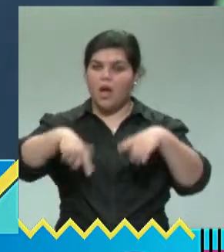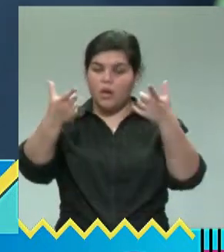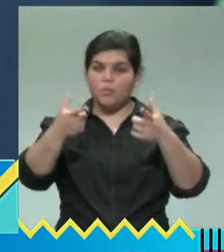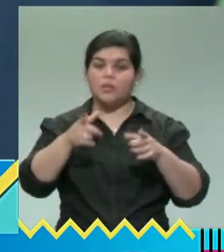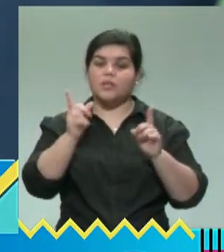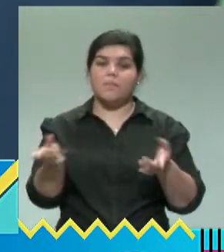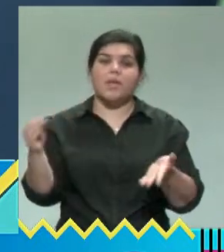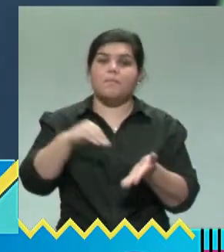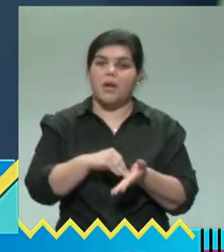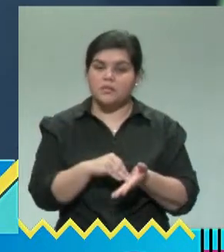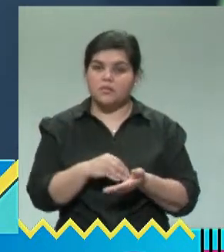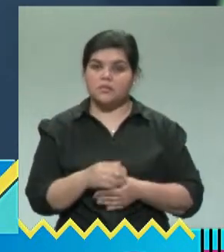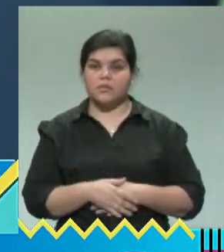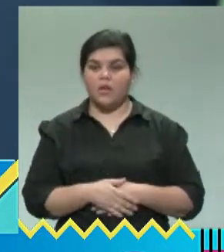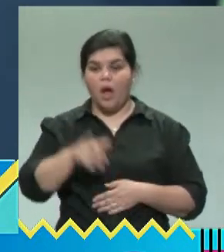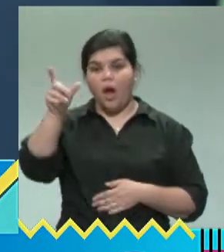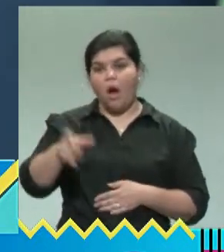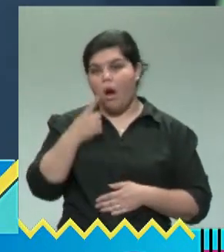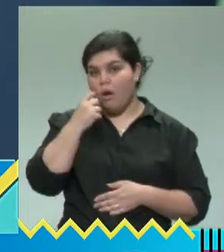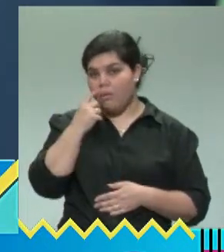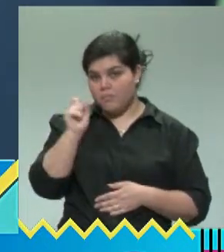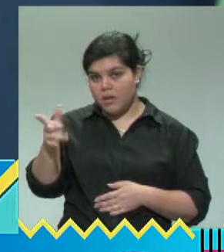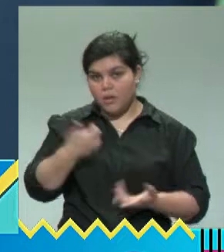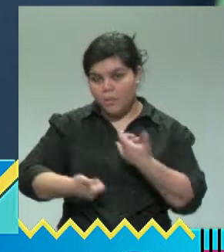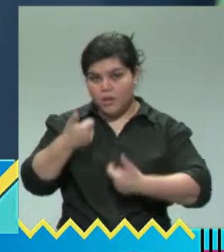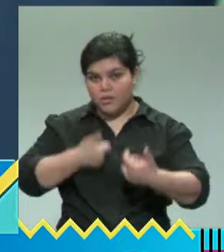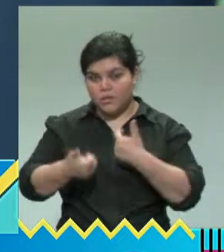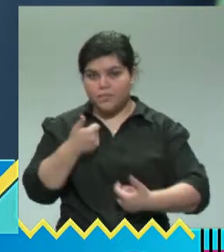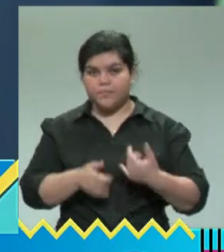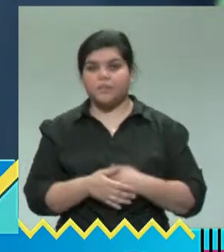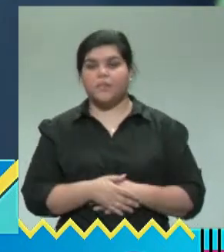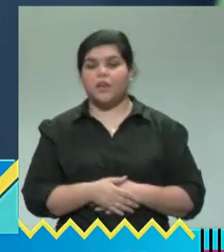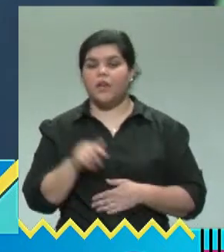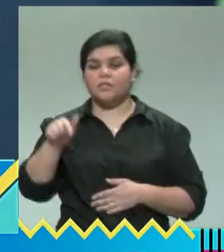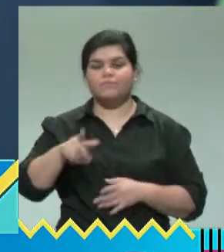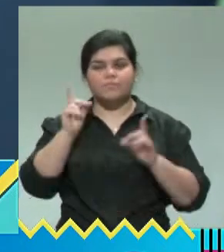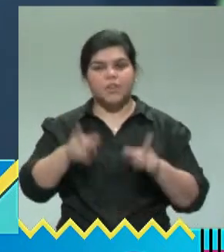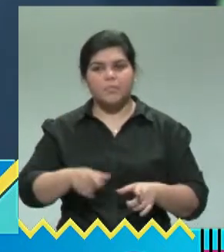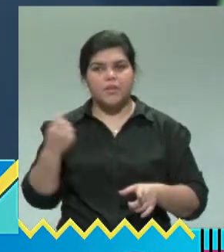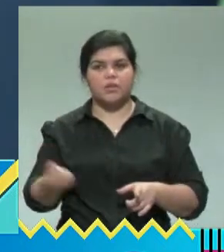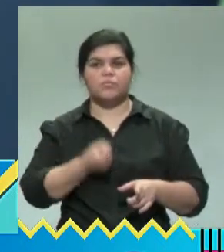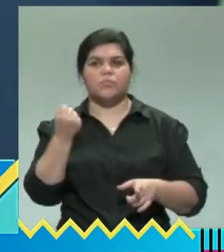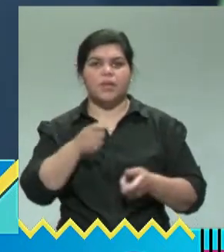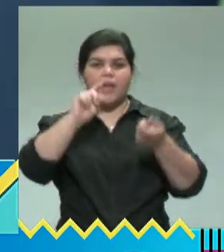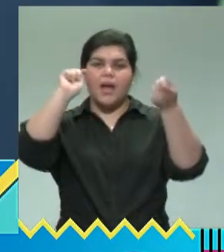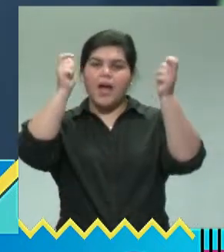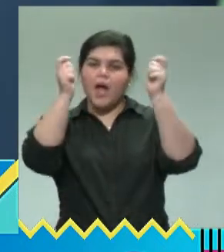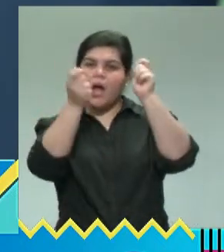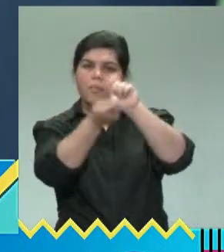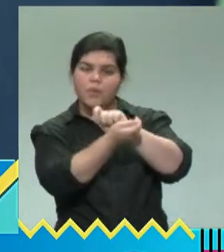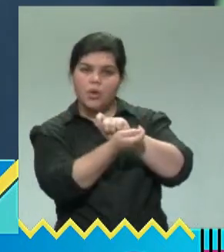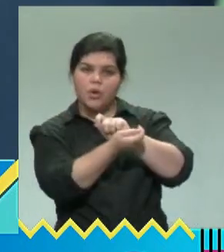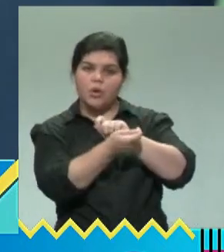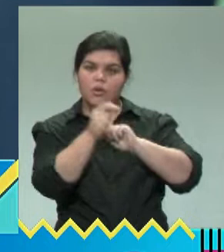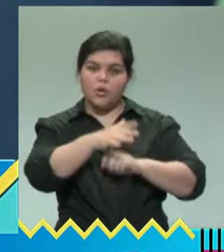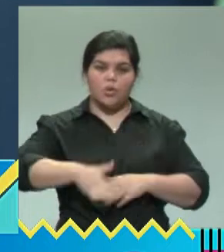Sergio, también es un elemento importante para la mitigación y para la adaptación al cambio climático. Es una